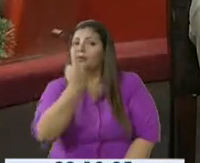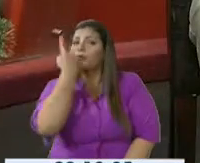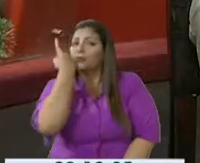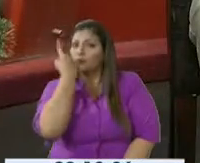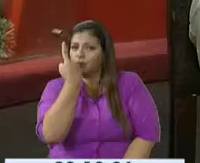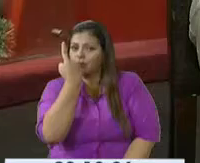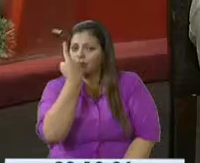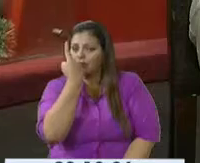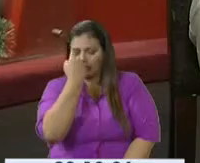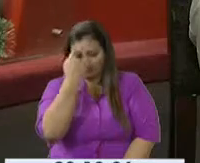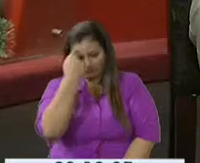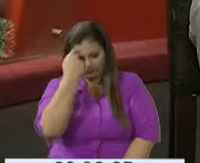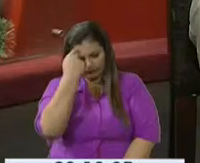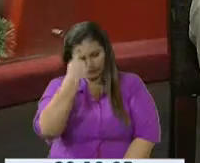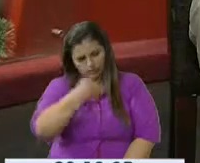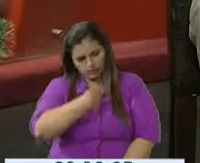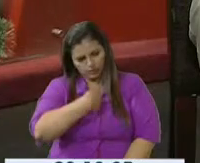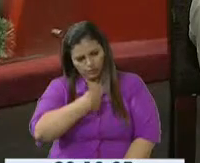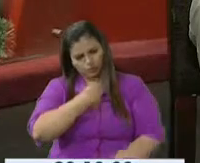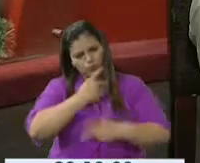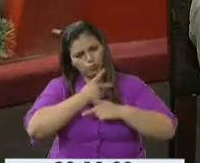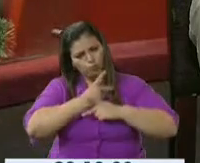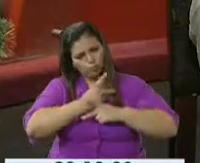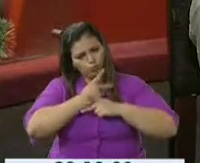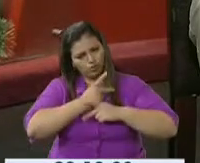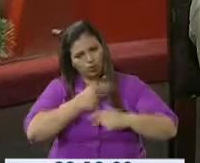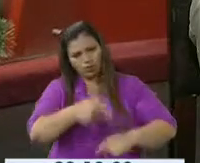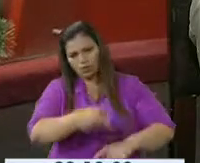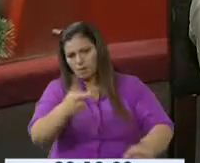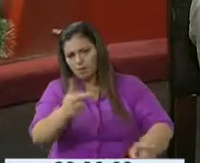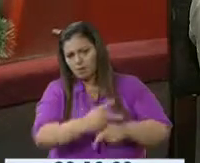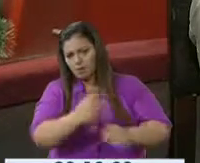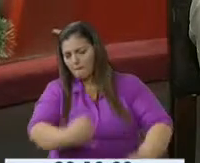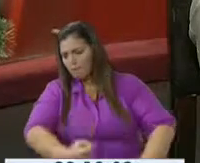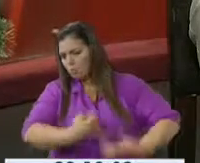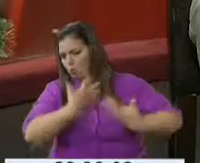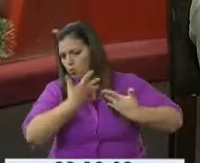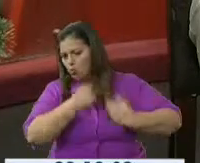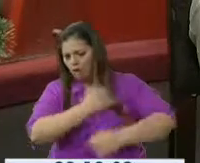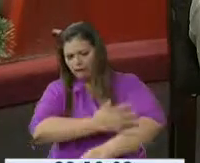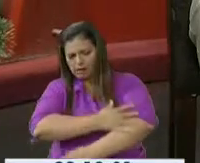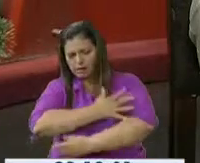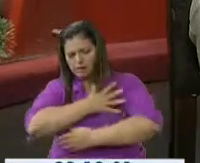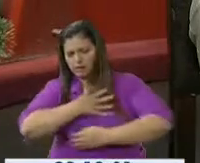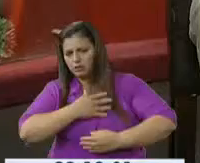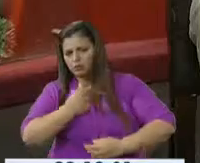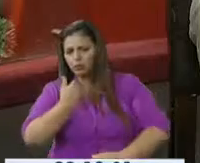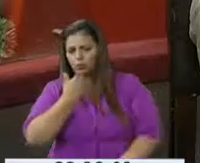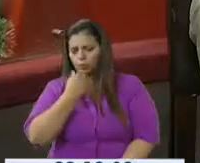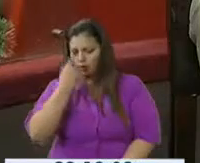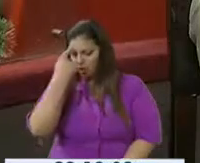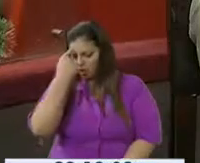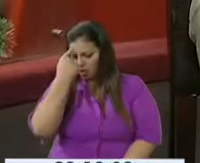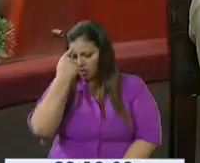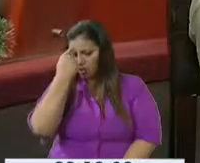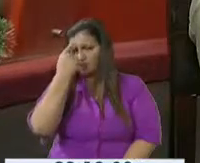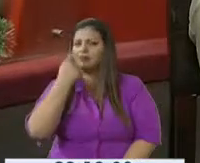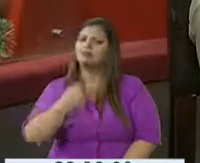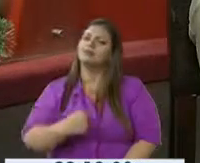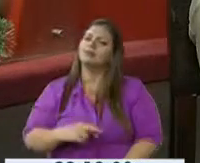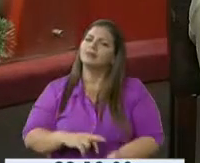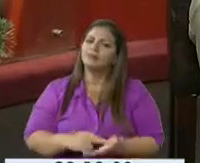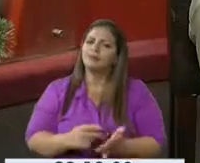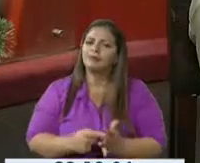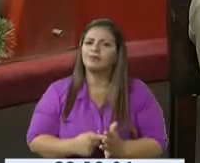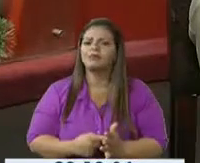una sola persona evita ser víctima de unas quemaduras, dice el doctor, miren ustedes, con su conocimiento de tantos años,